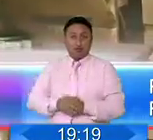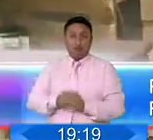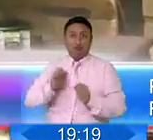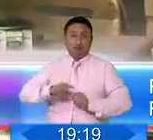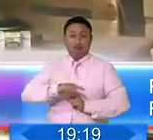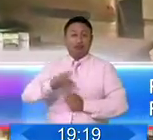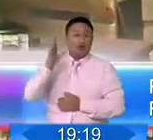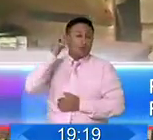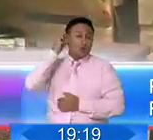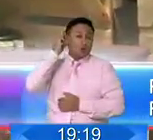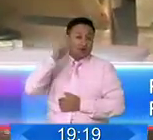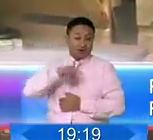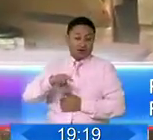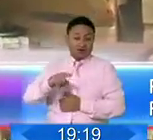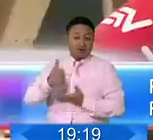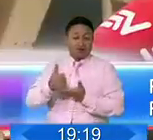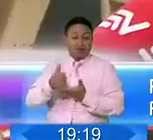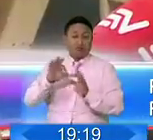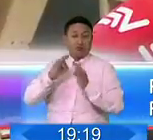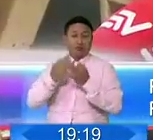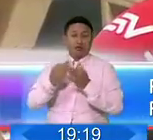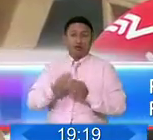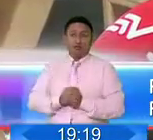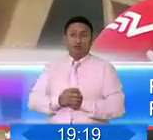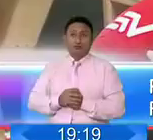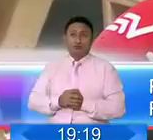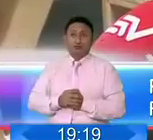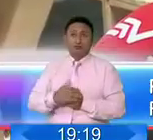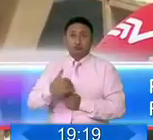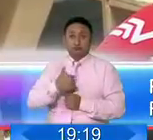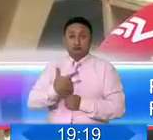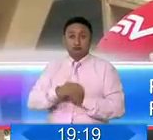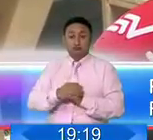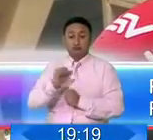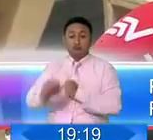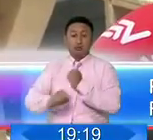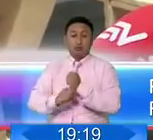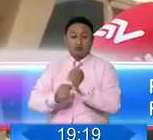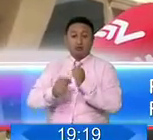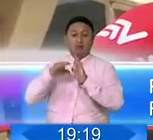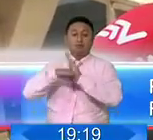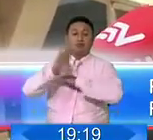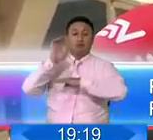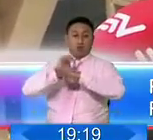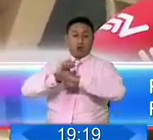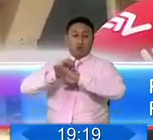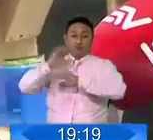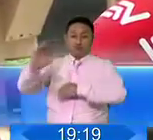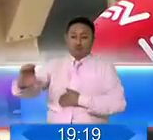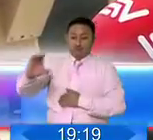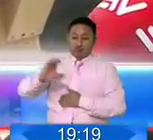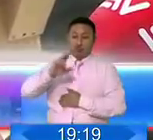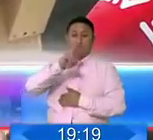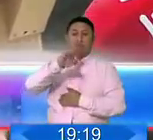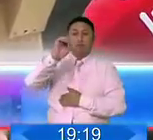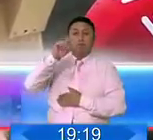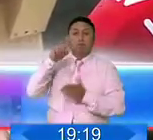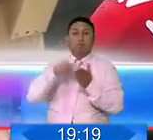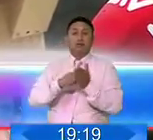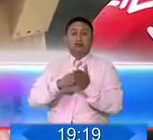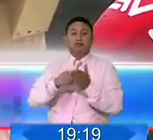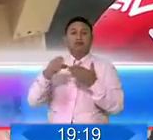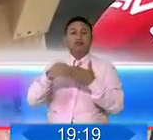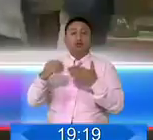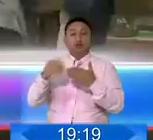para mujeres que son cabeza de hogar. Hemos recibido el apoyo de Impulso Joven a través de Banecuador, con un apoyo de $20,000 que nos